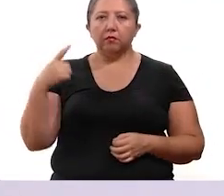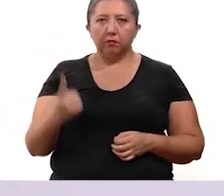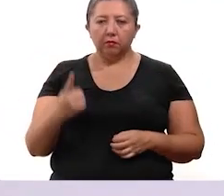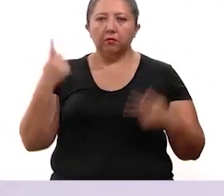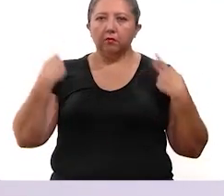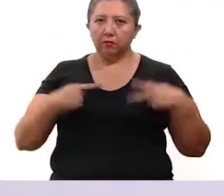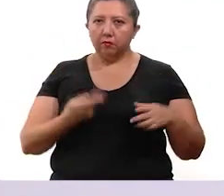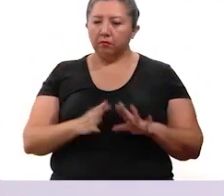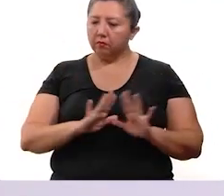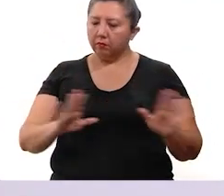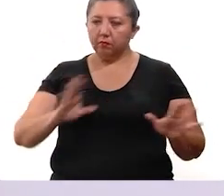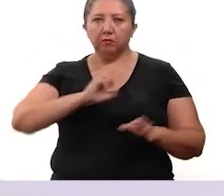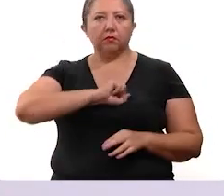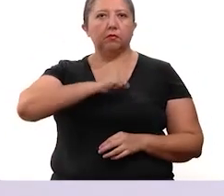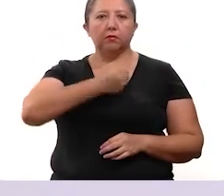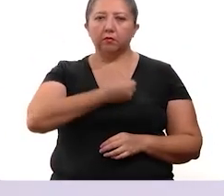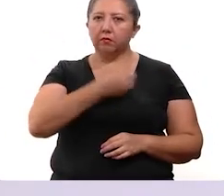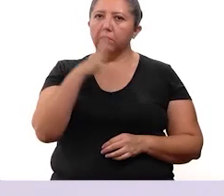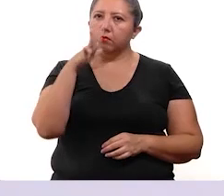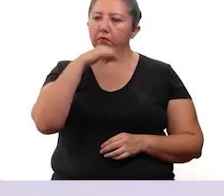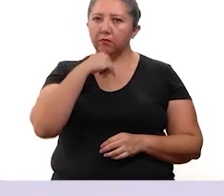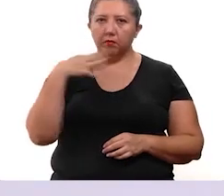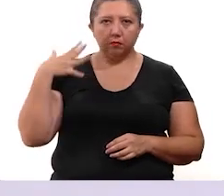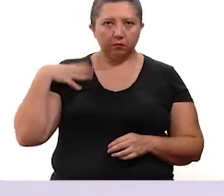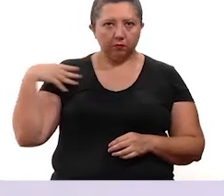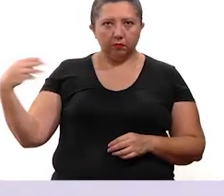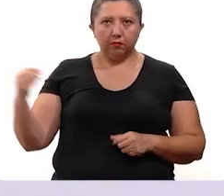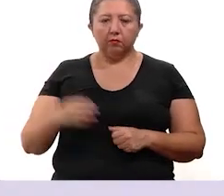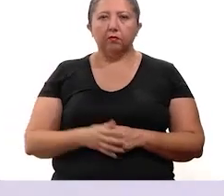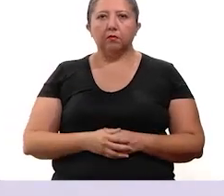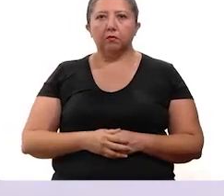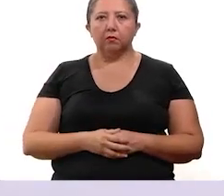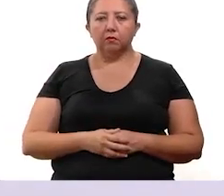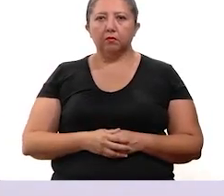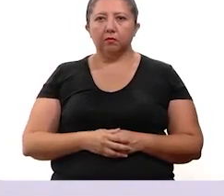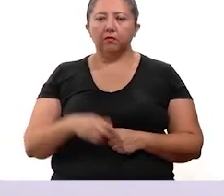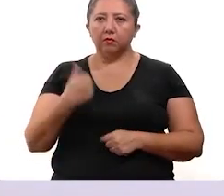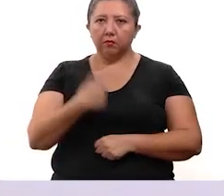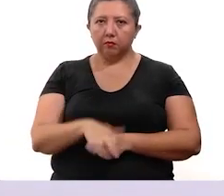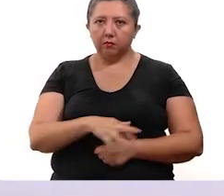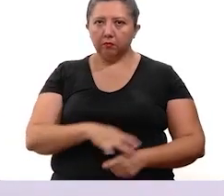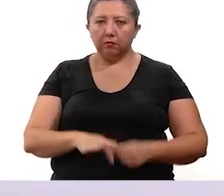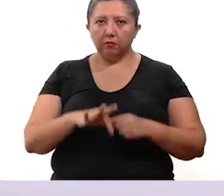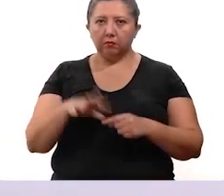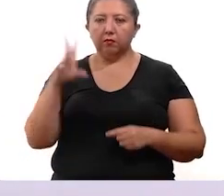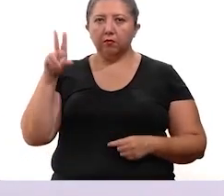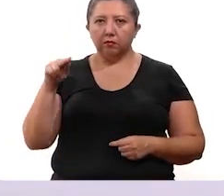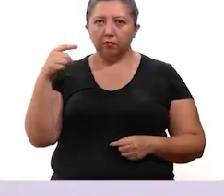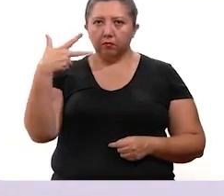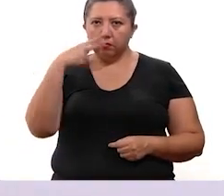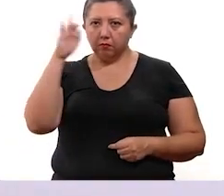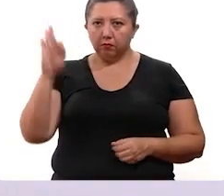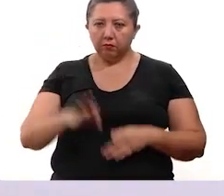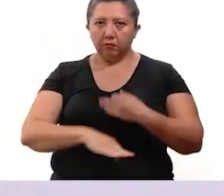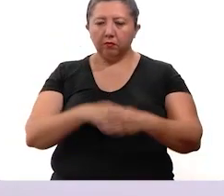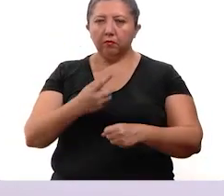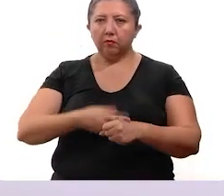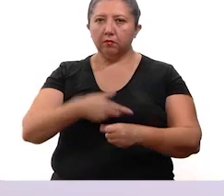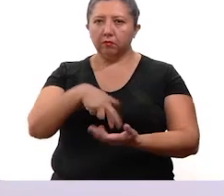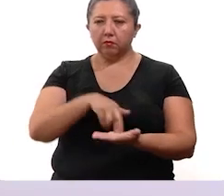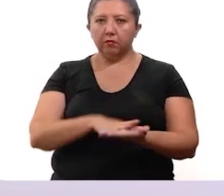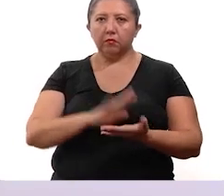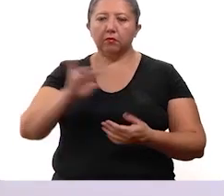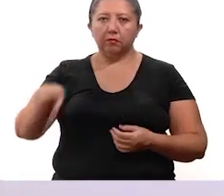71.991 pacientes ya se recuperaron, no presentan síntomas ni pueden contagiar. Esta cifra representa el 88% del total de